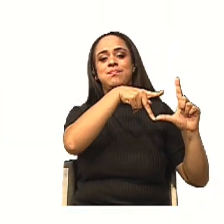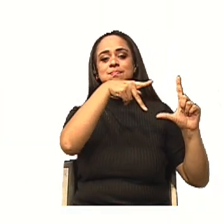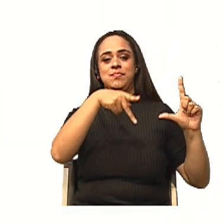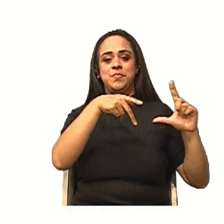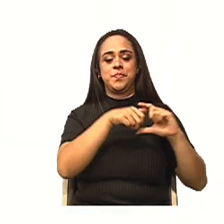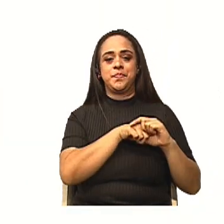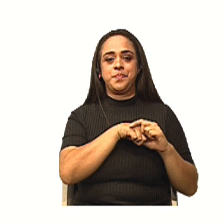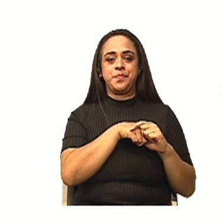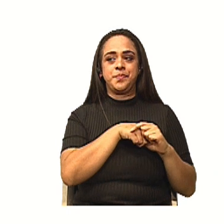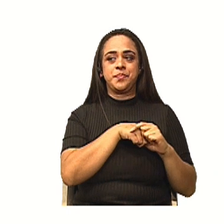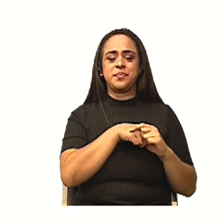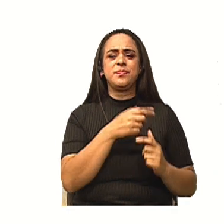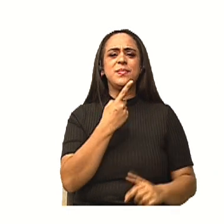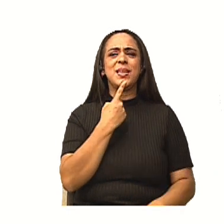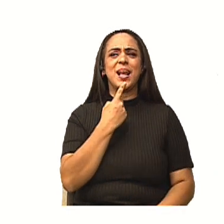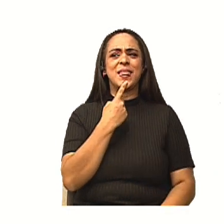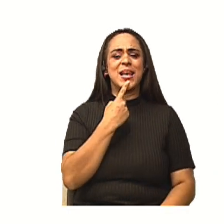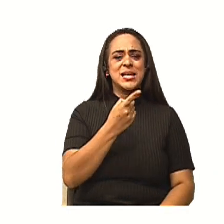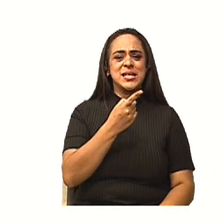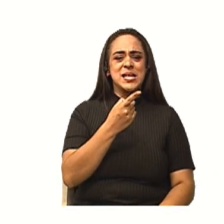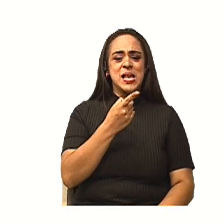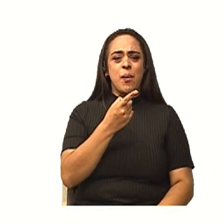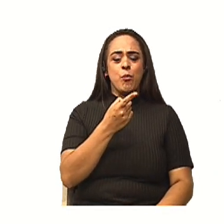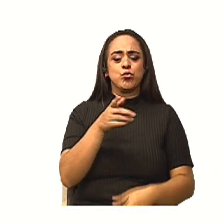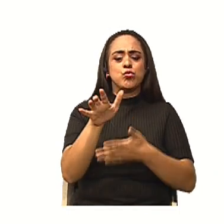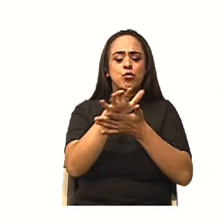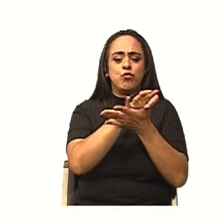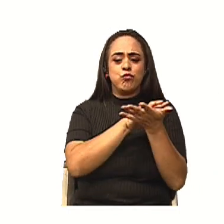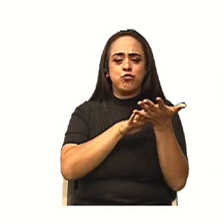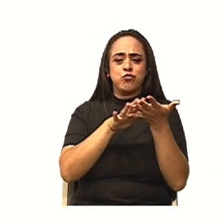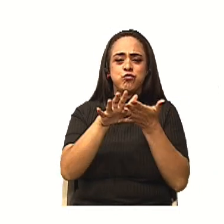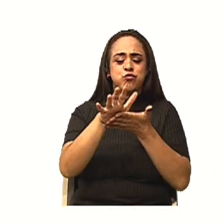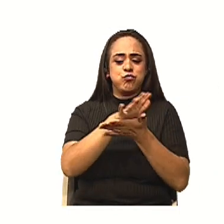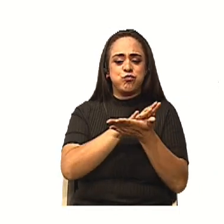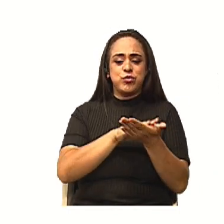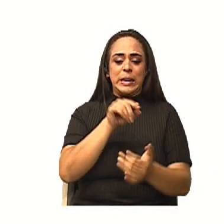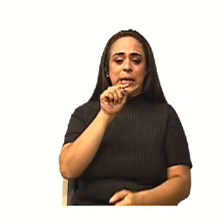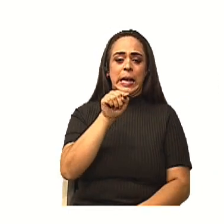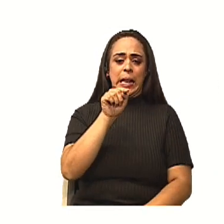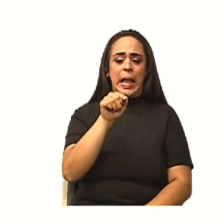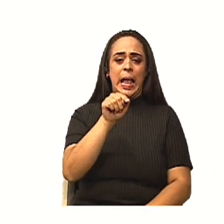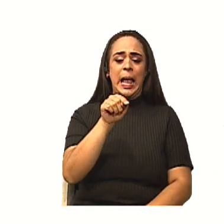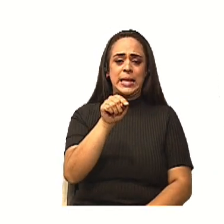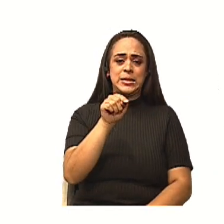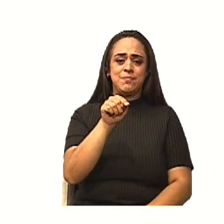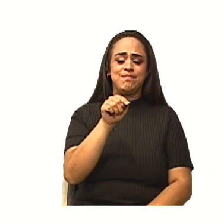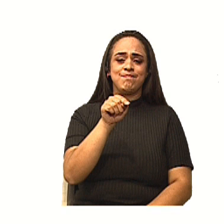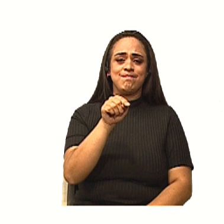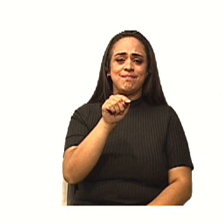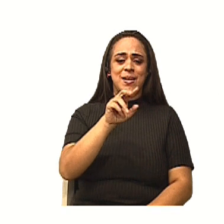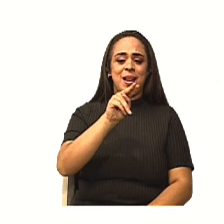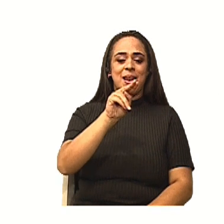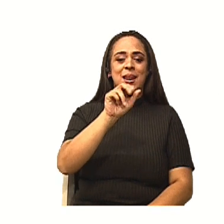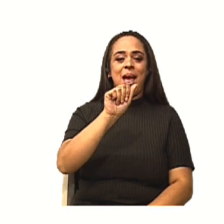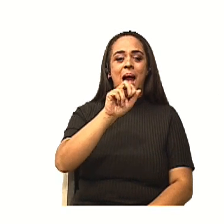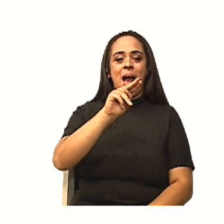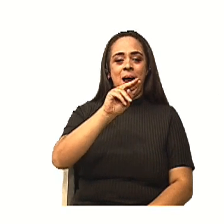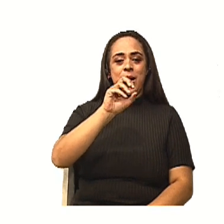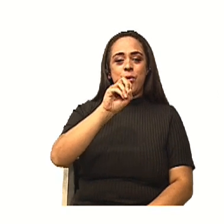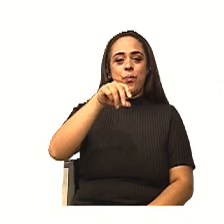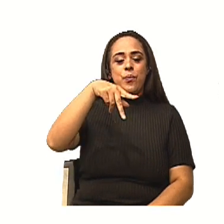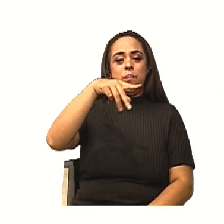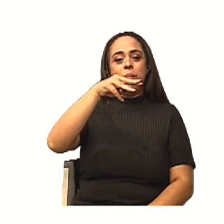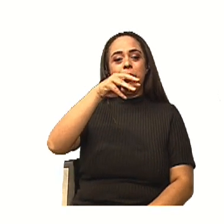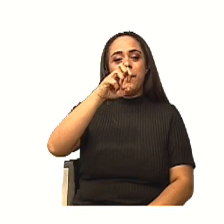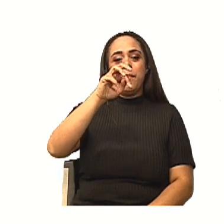Entonces, decimos que una disolución tiene ese tamaño. Entonces, la partícula que está en una disolución es tan